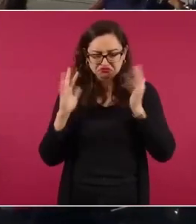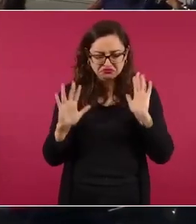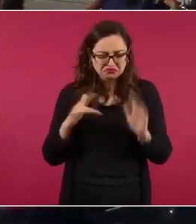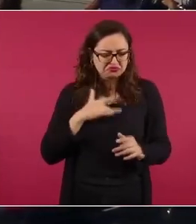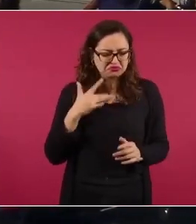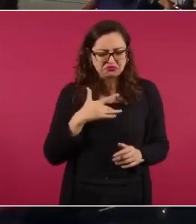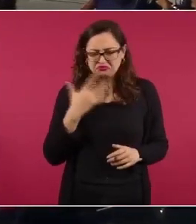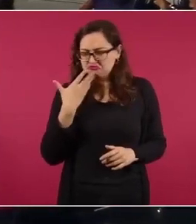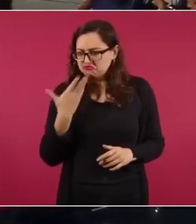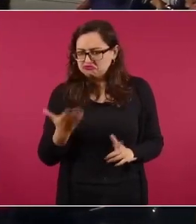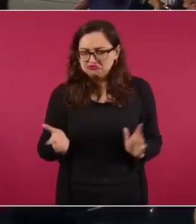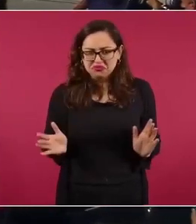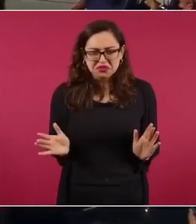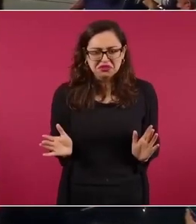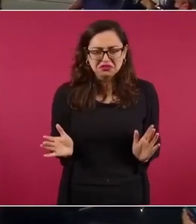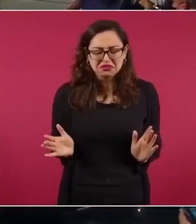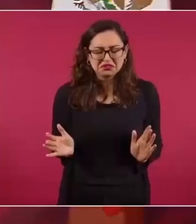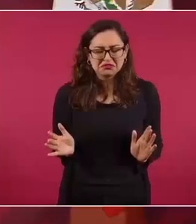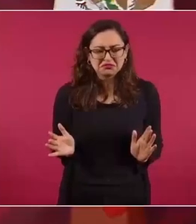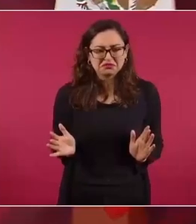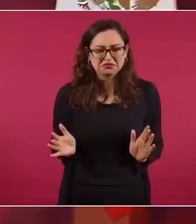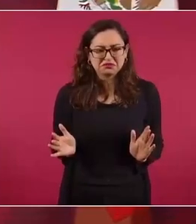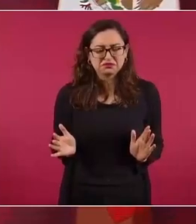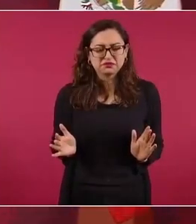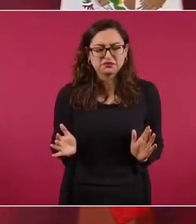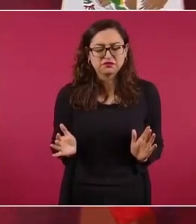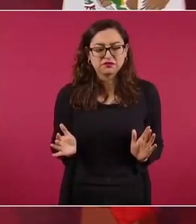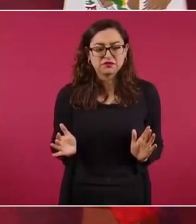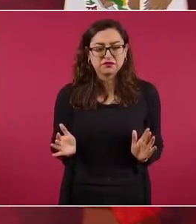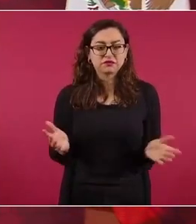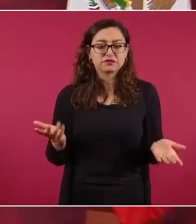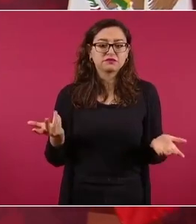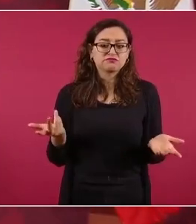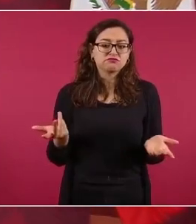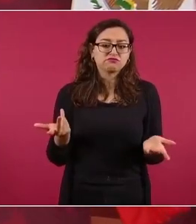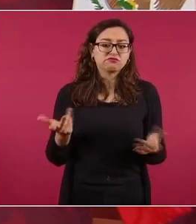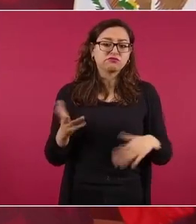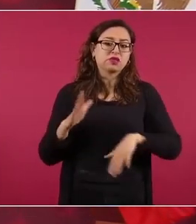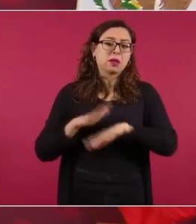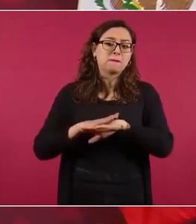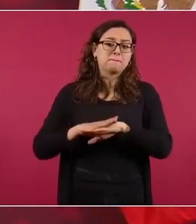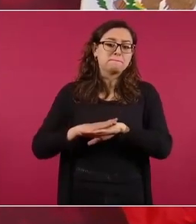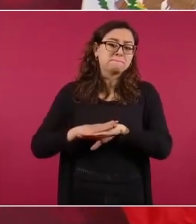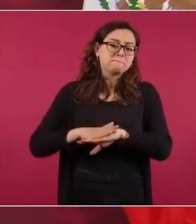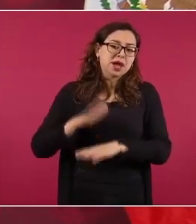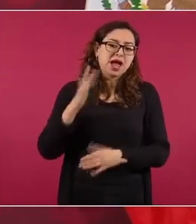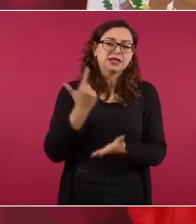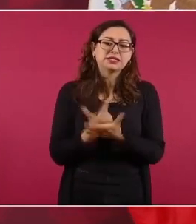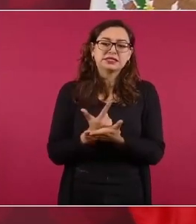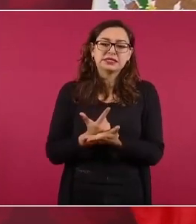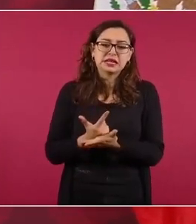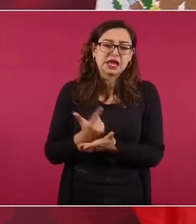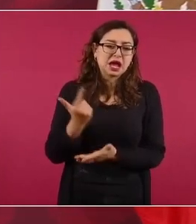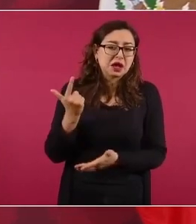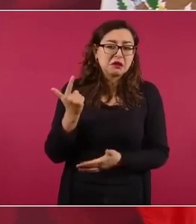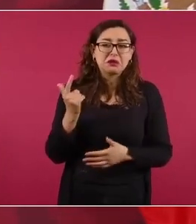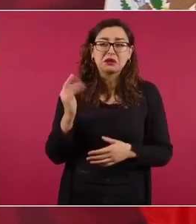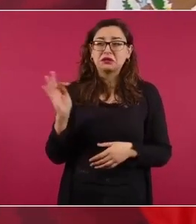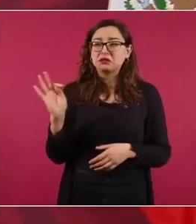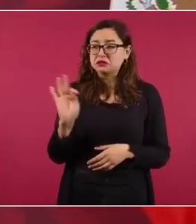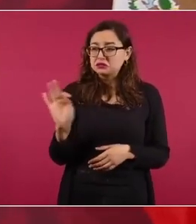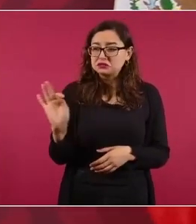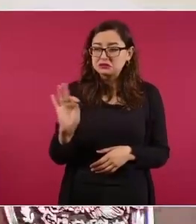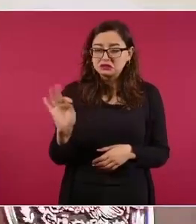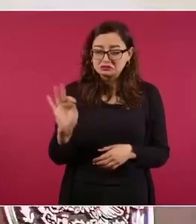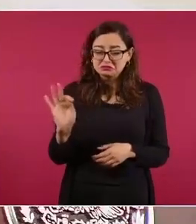sienta. Lo más delicado, pues